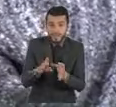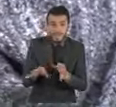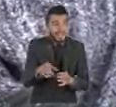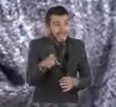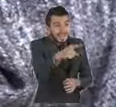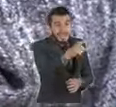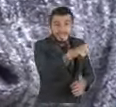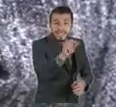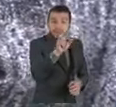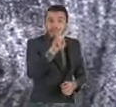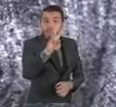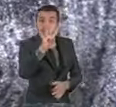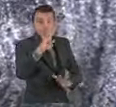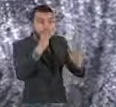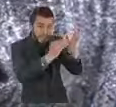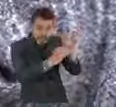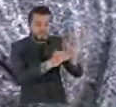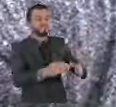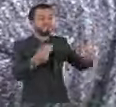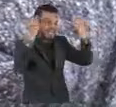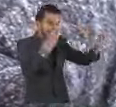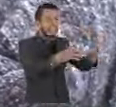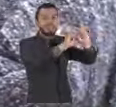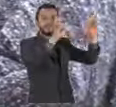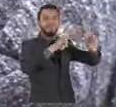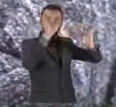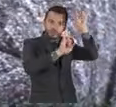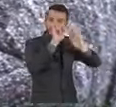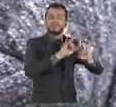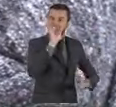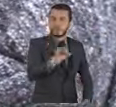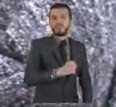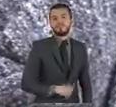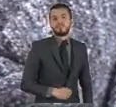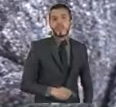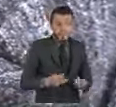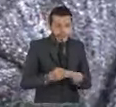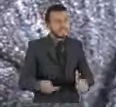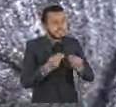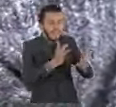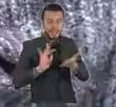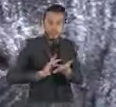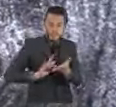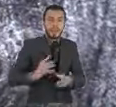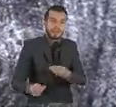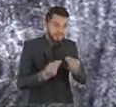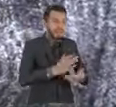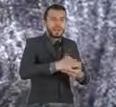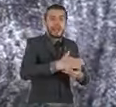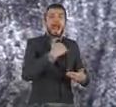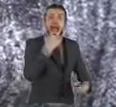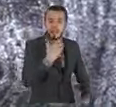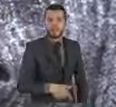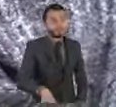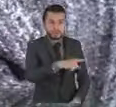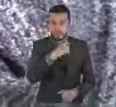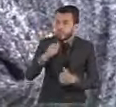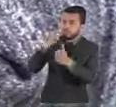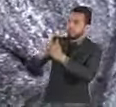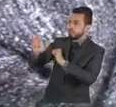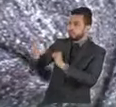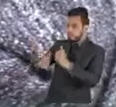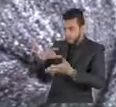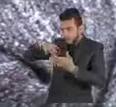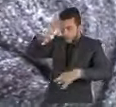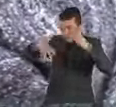Y esos 124 mil niños, niñas y jóvenes van a tener un aparato con el cual aprovechar internet y con el cual seguir aprendiendo en casa, si